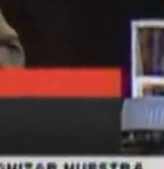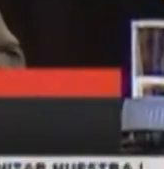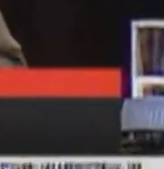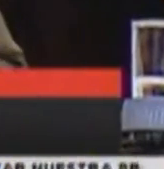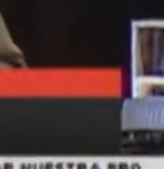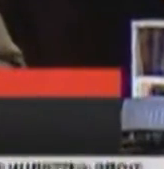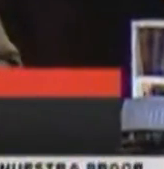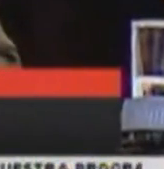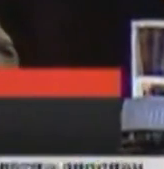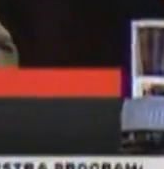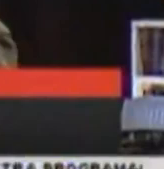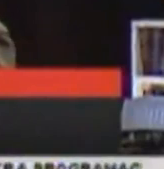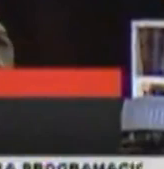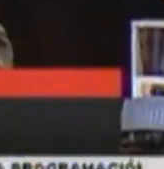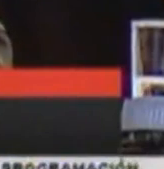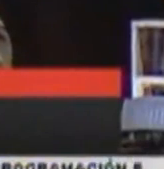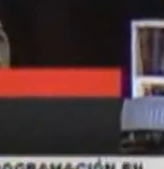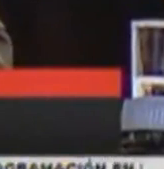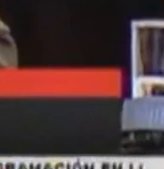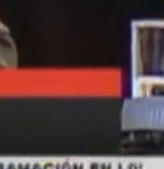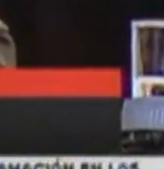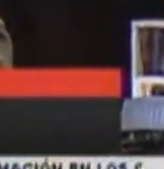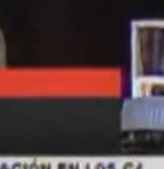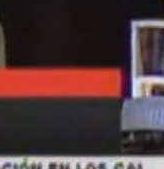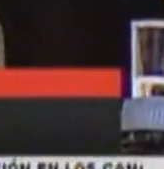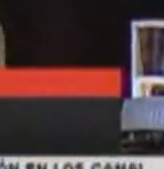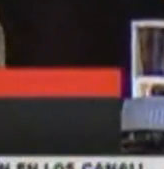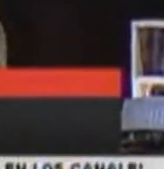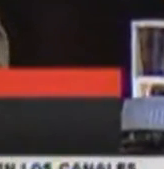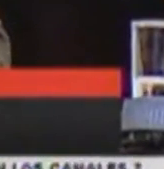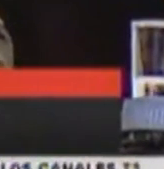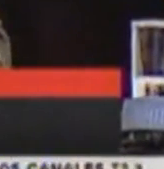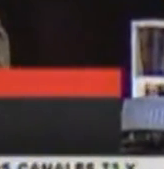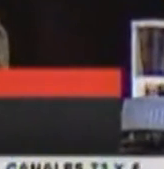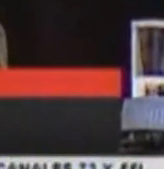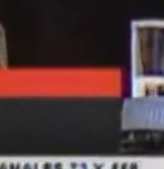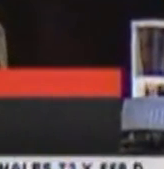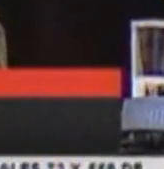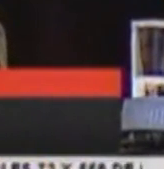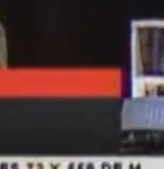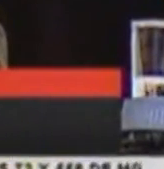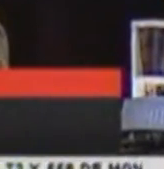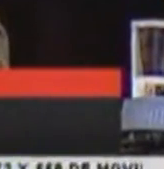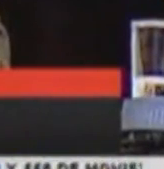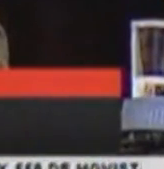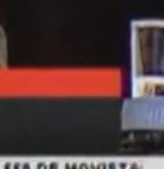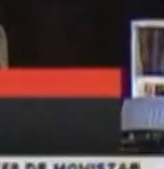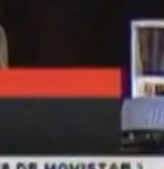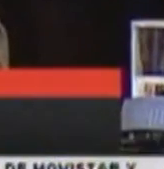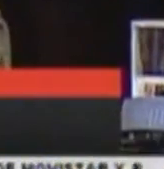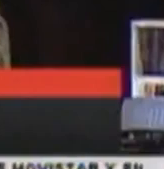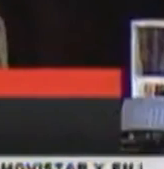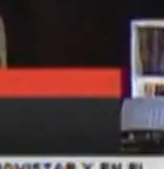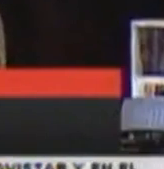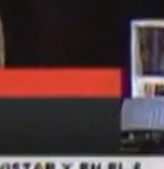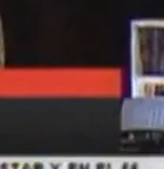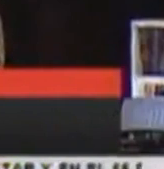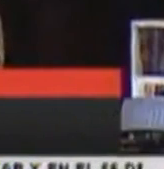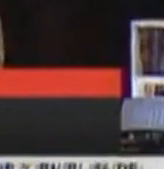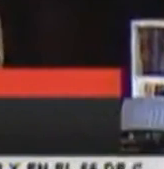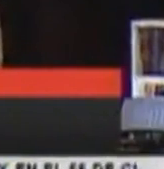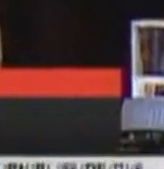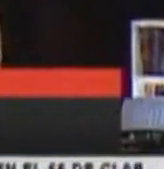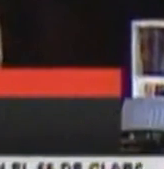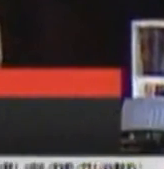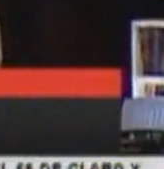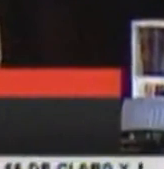plan, es traer una primera versión de suma de planes operativos en un territorio. Vamos a poder tomar un departamento y preguntarnos qué está haciendo el